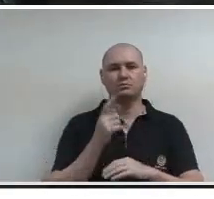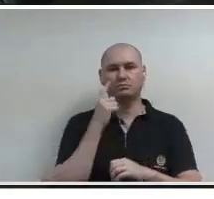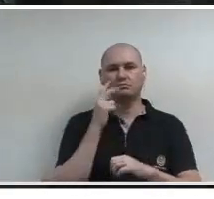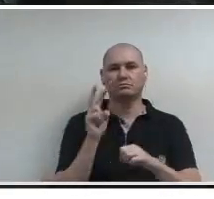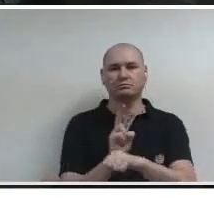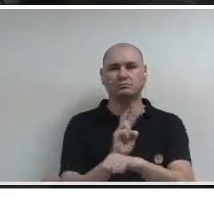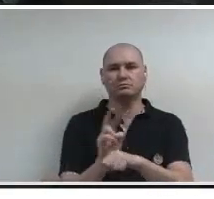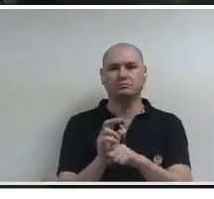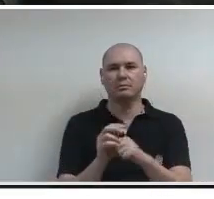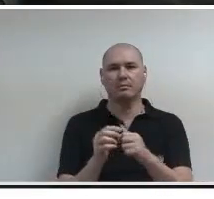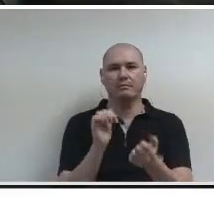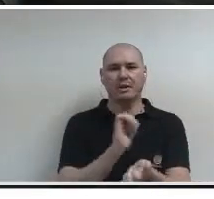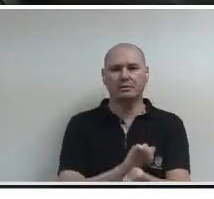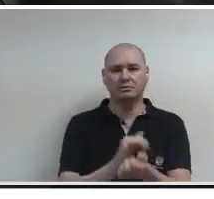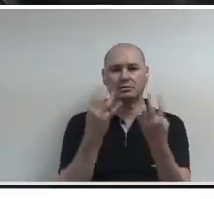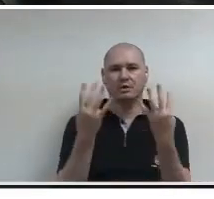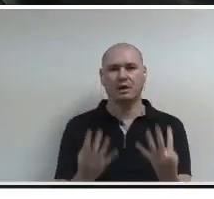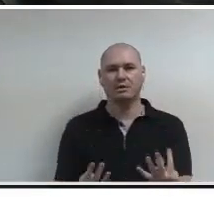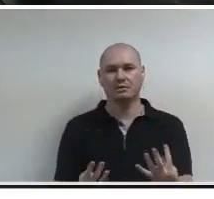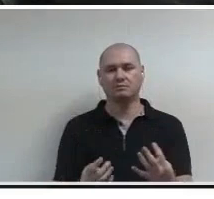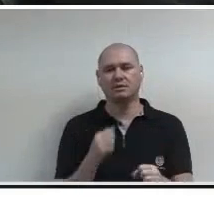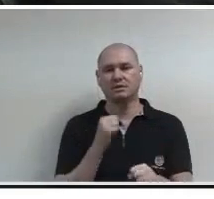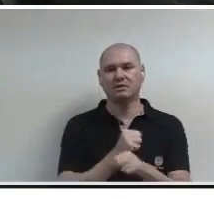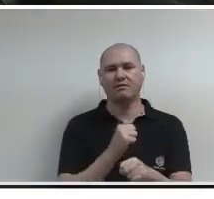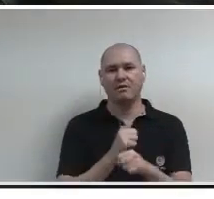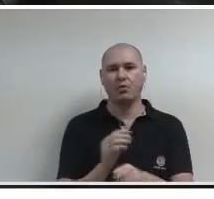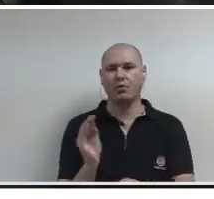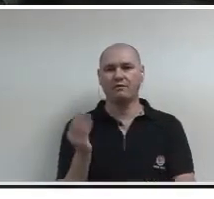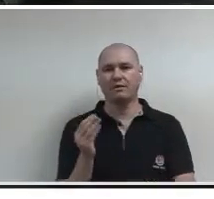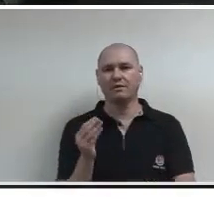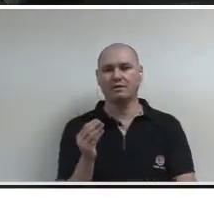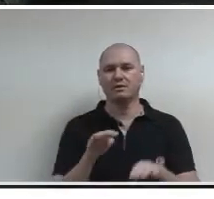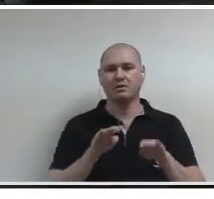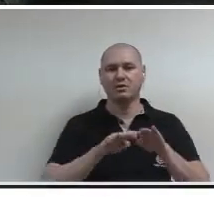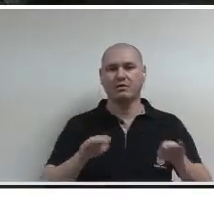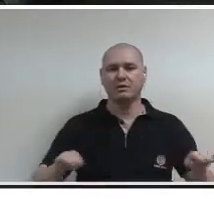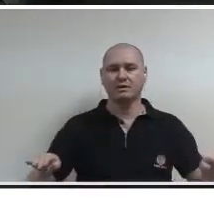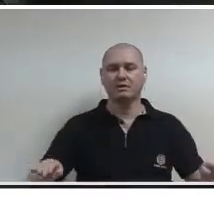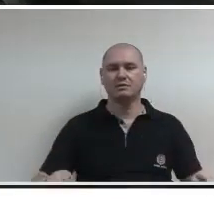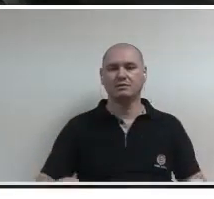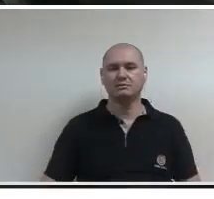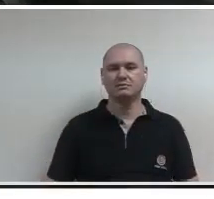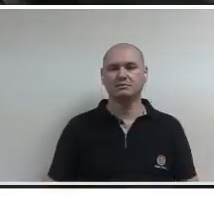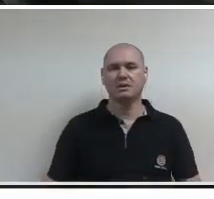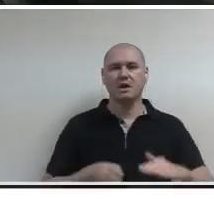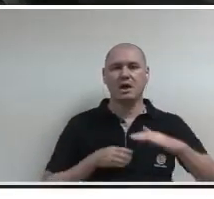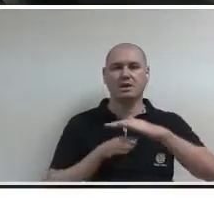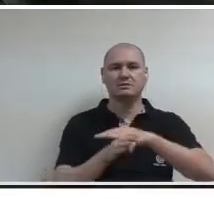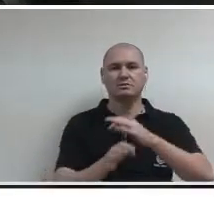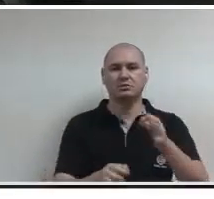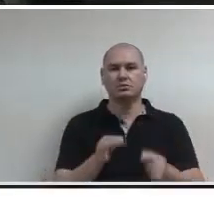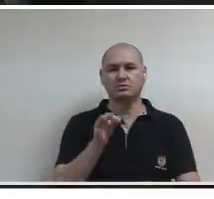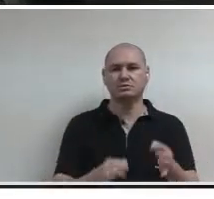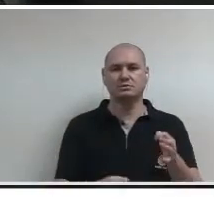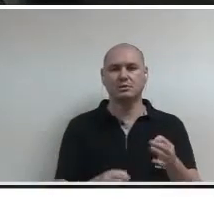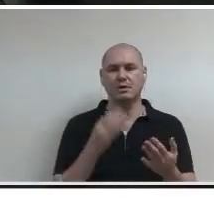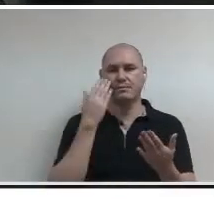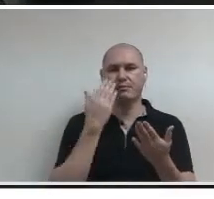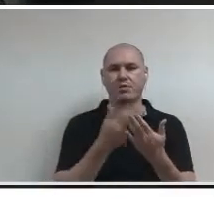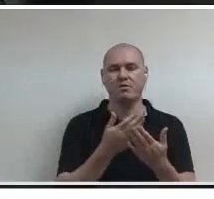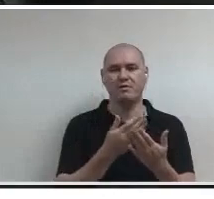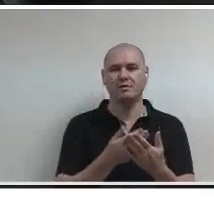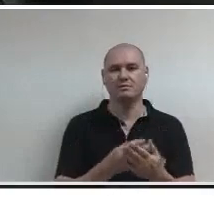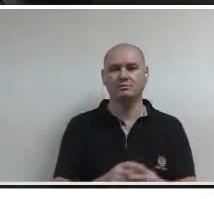ABI, medidas cautelar, razonamiento judicial, trabajo infantil y acceso a la justicia, pruebas